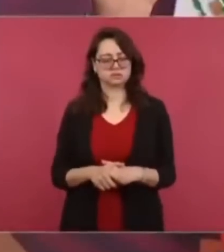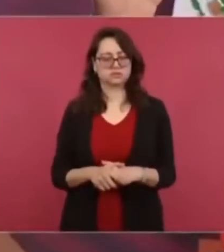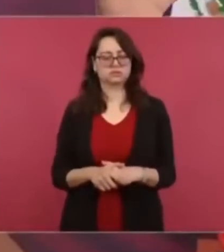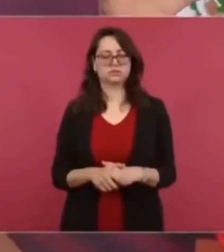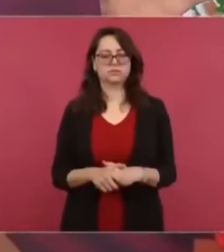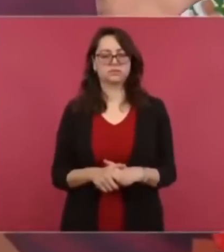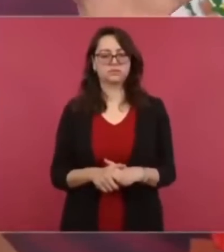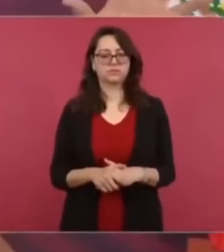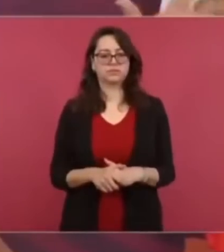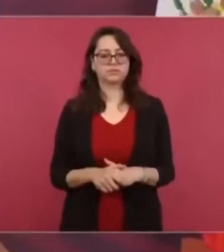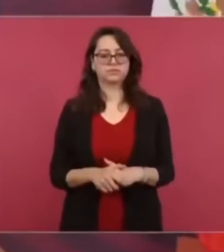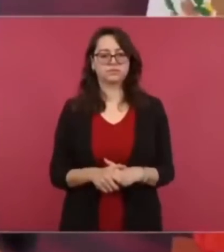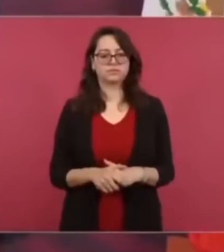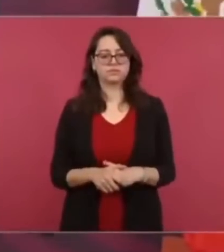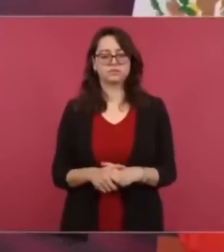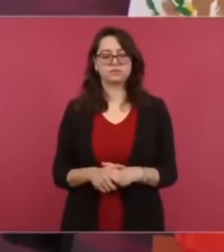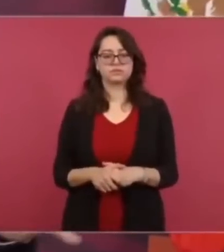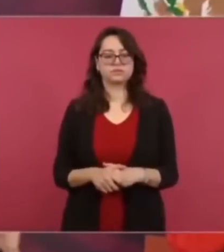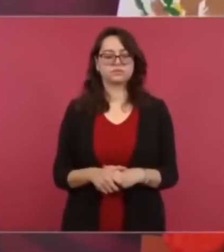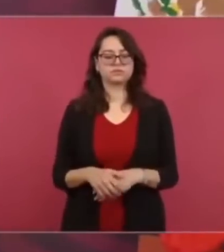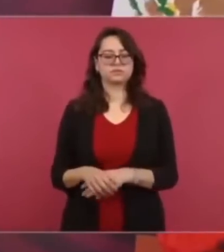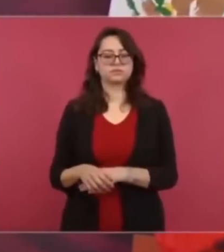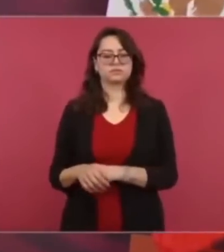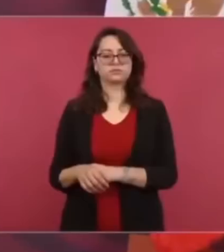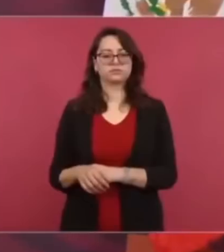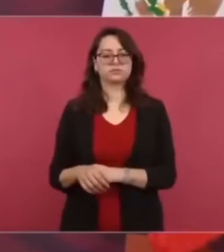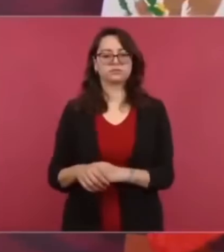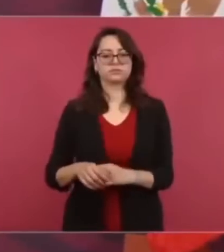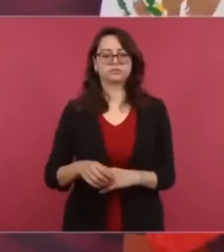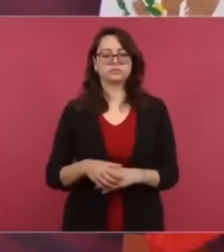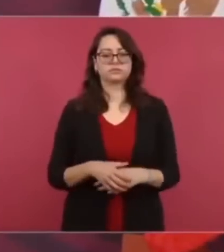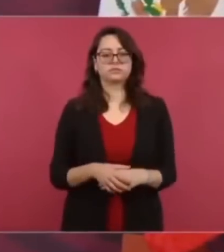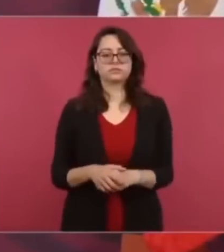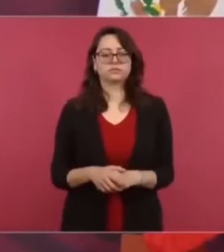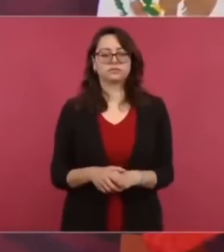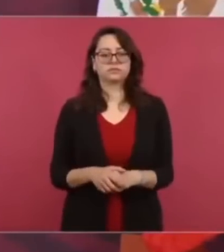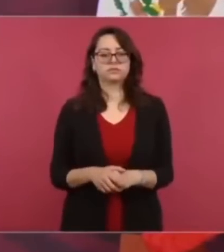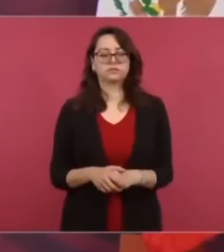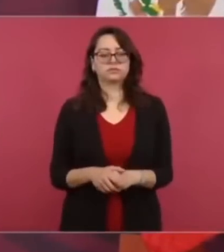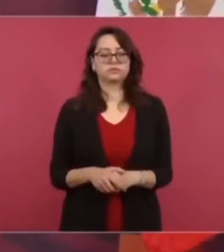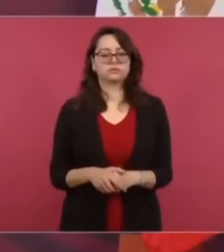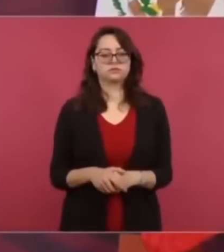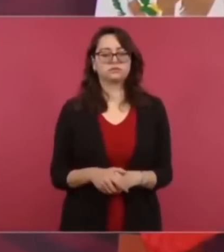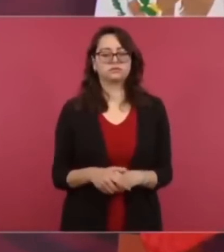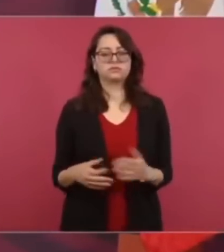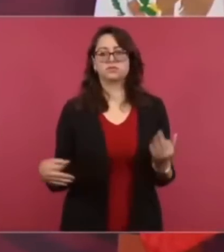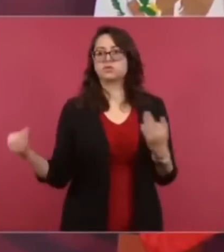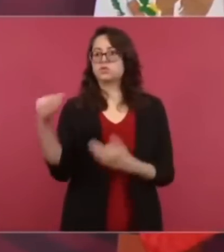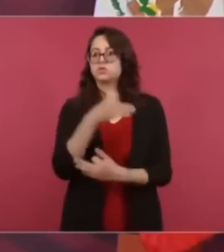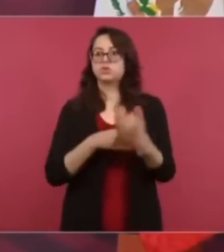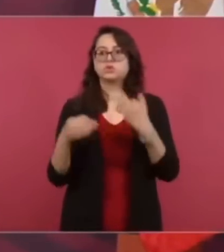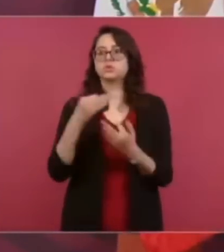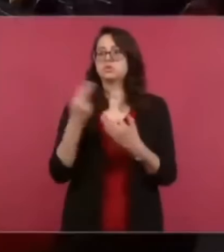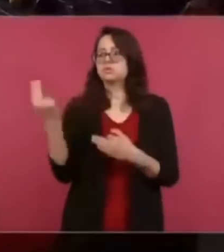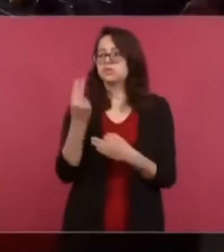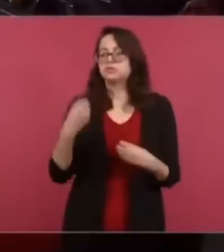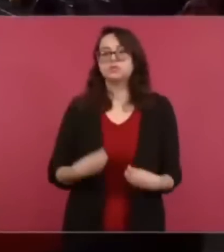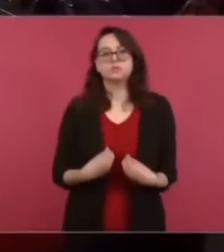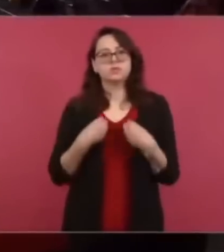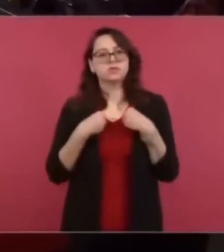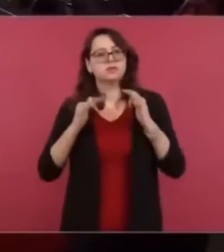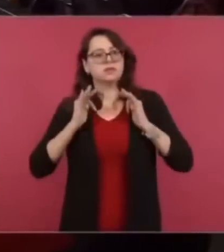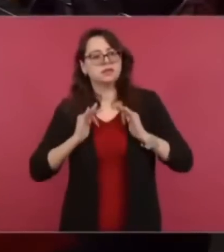acuerdo para que se pueda vivir sin angustias, sin